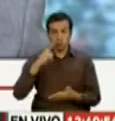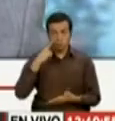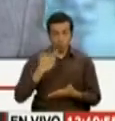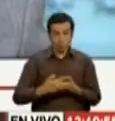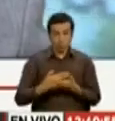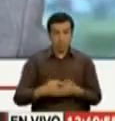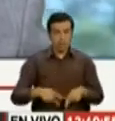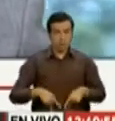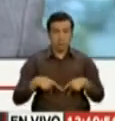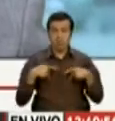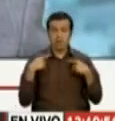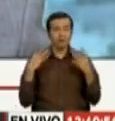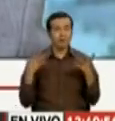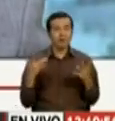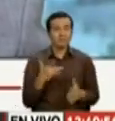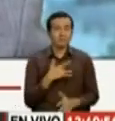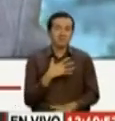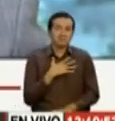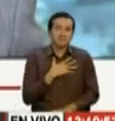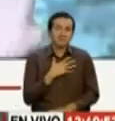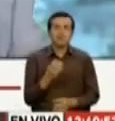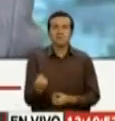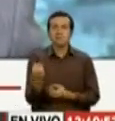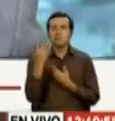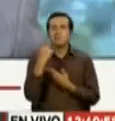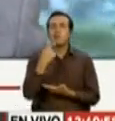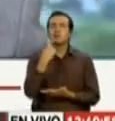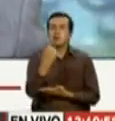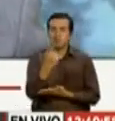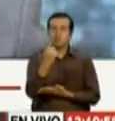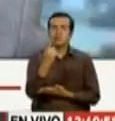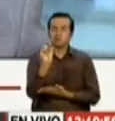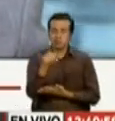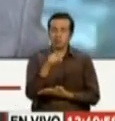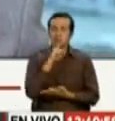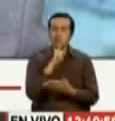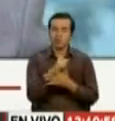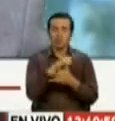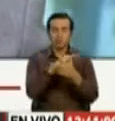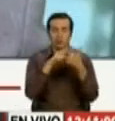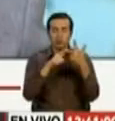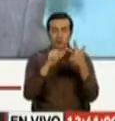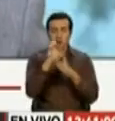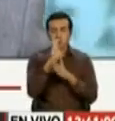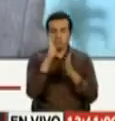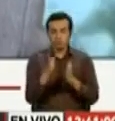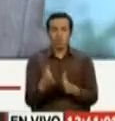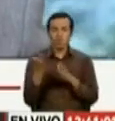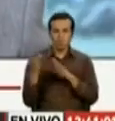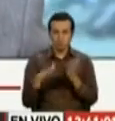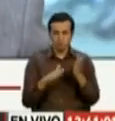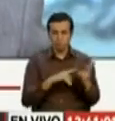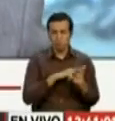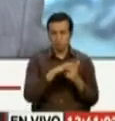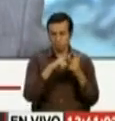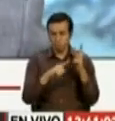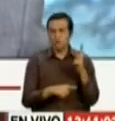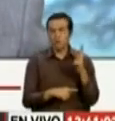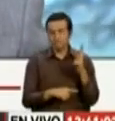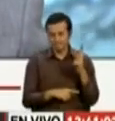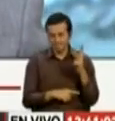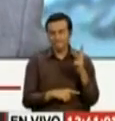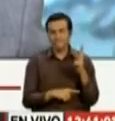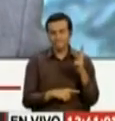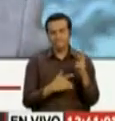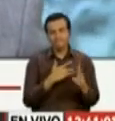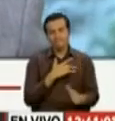vida y lamentablemente tenemos información que confirma el asesinato de nuestros compatriotas. Más allá de los